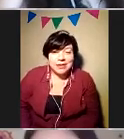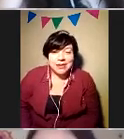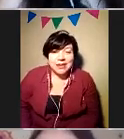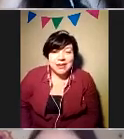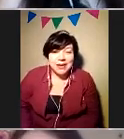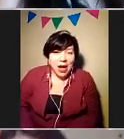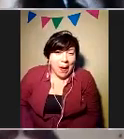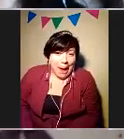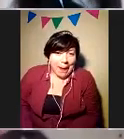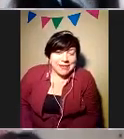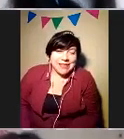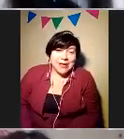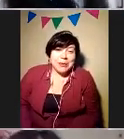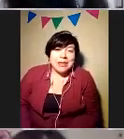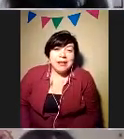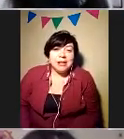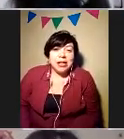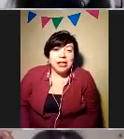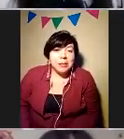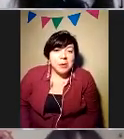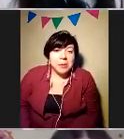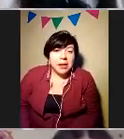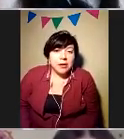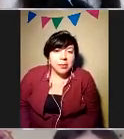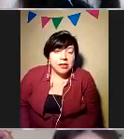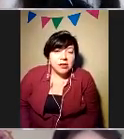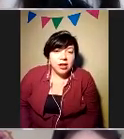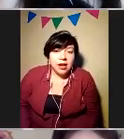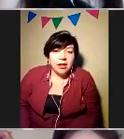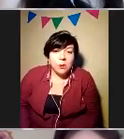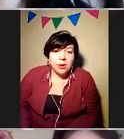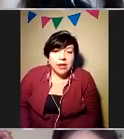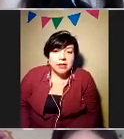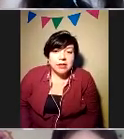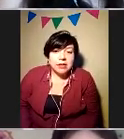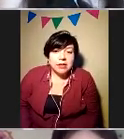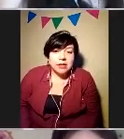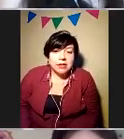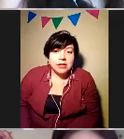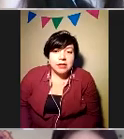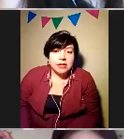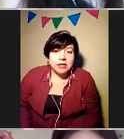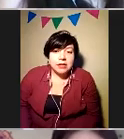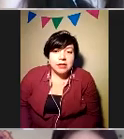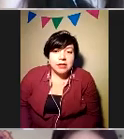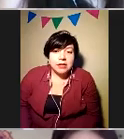Qué rápido. Y se nos pasa bailando. Ahí tenemos una recomendación. Hay una